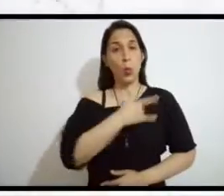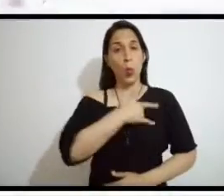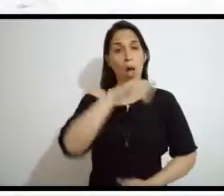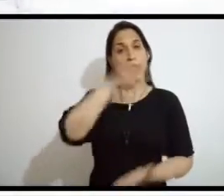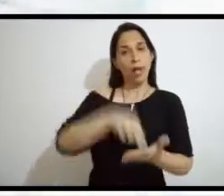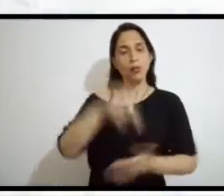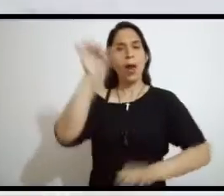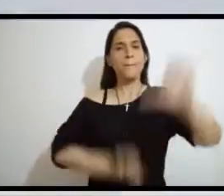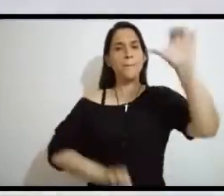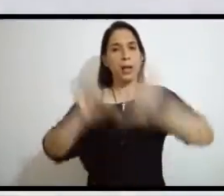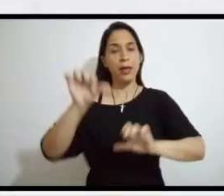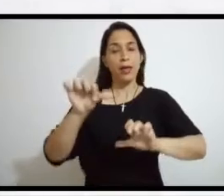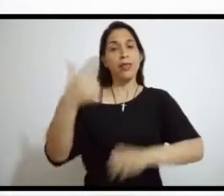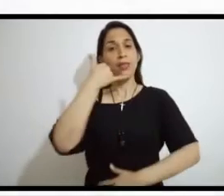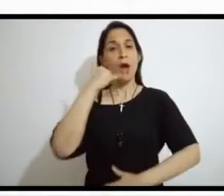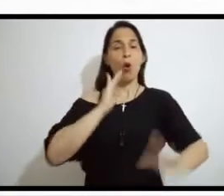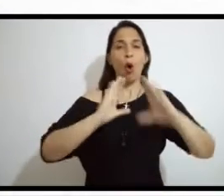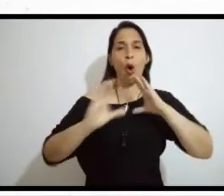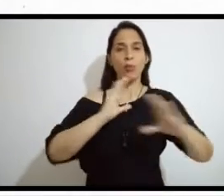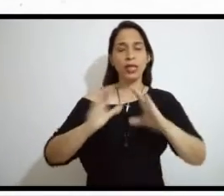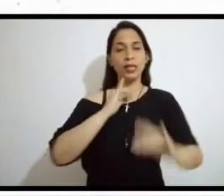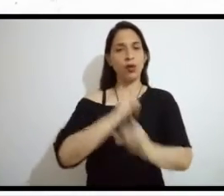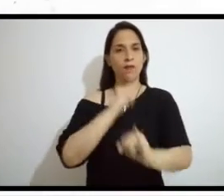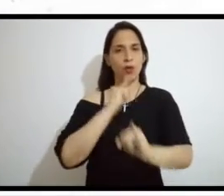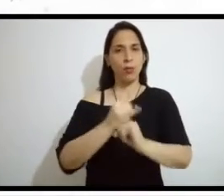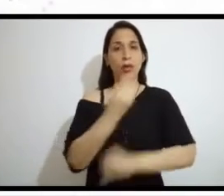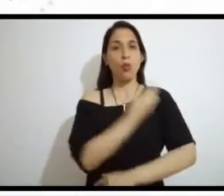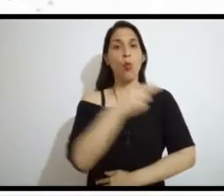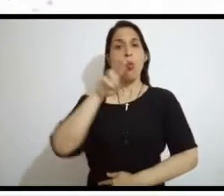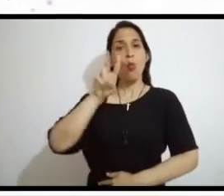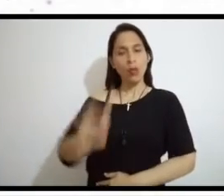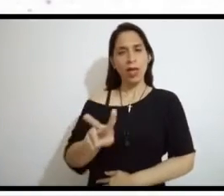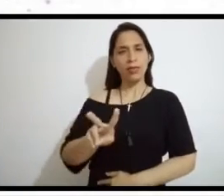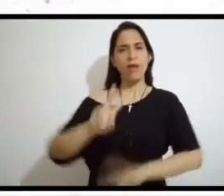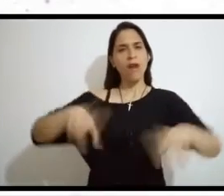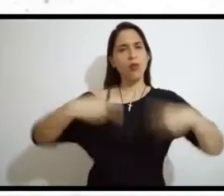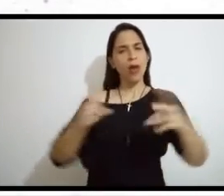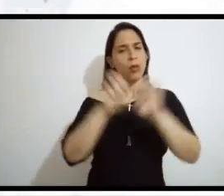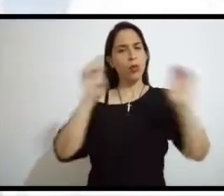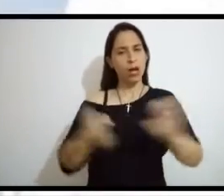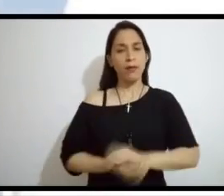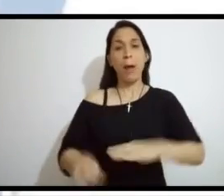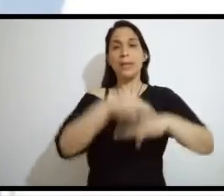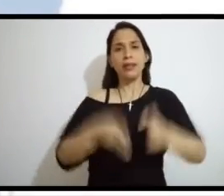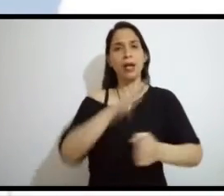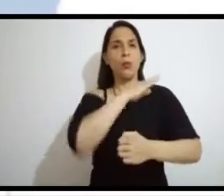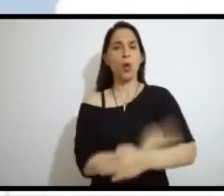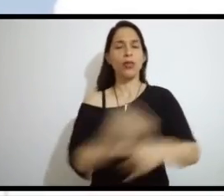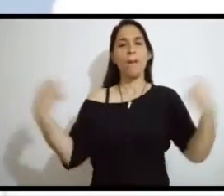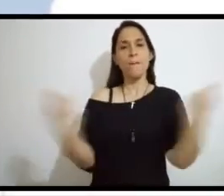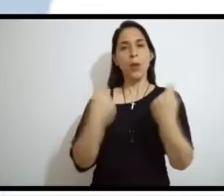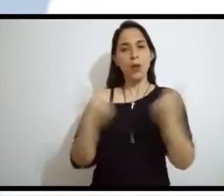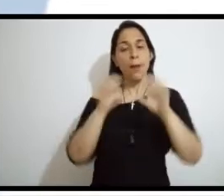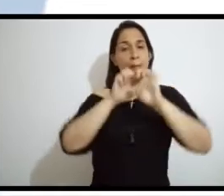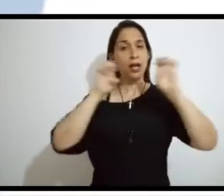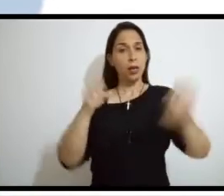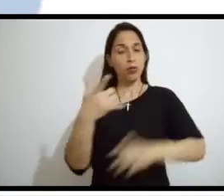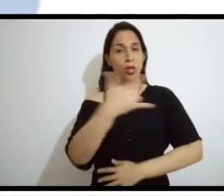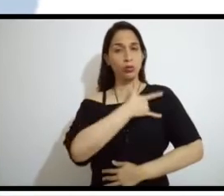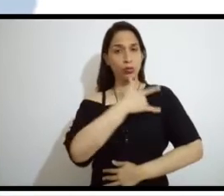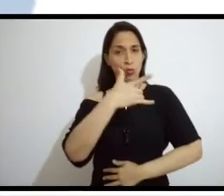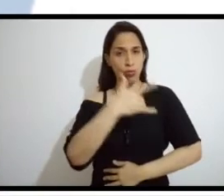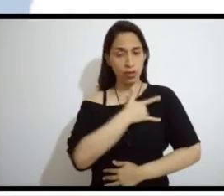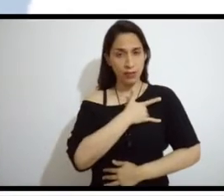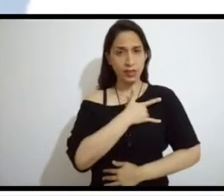Universidad Nacional Experimental de Telecomunicaciones e Informática, UNETI, a la vanguardia educativa, Ministerio del Poder Popular para